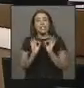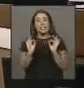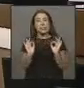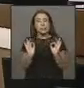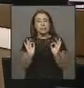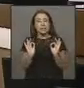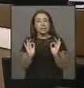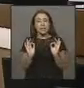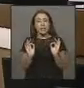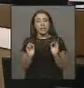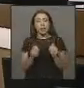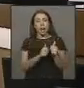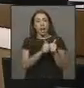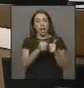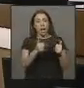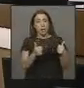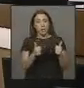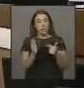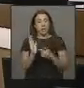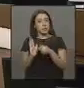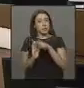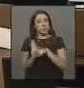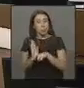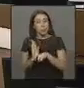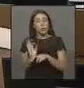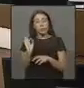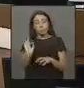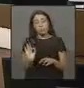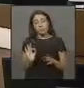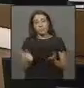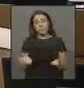extraordinarios por parte de las autoridades y este proyecto, sin duda,